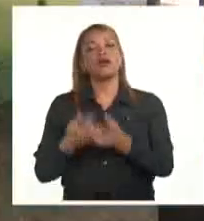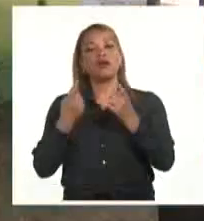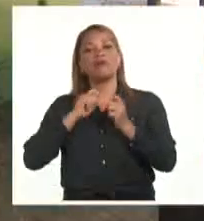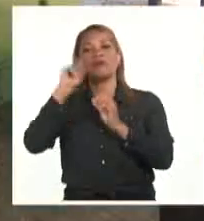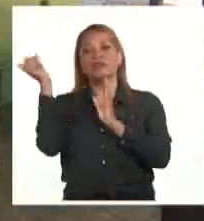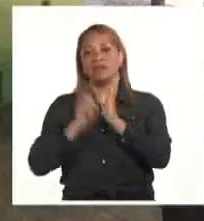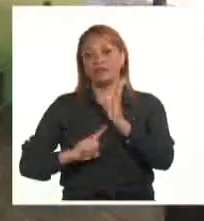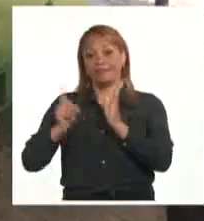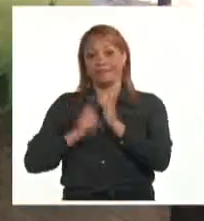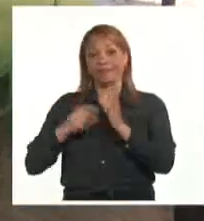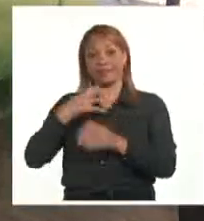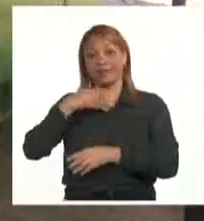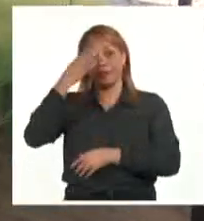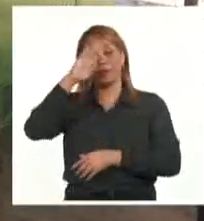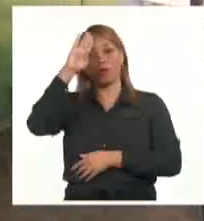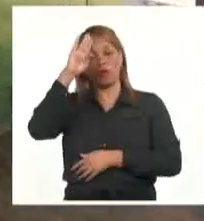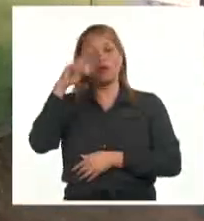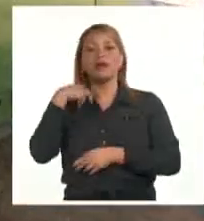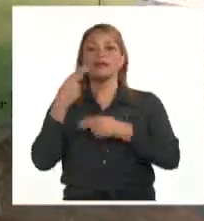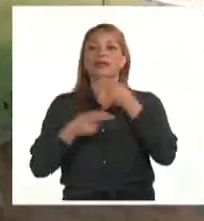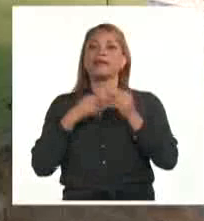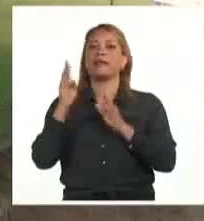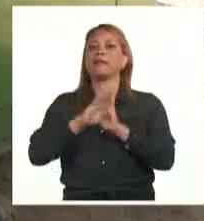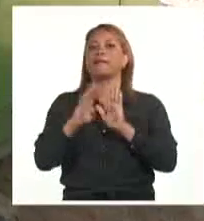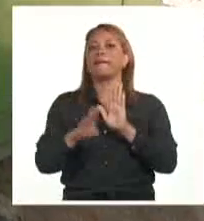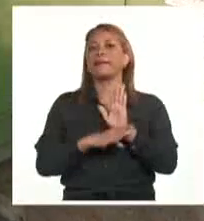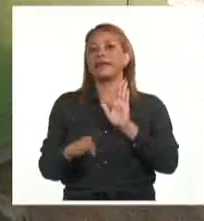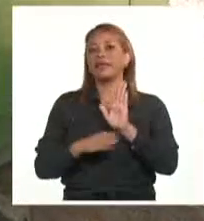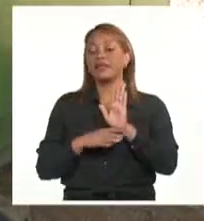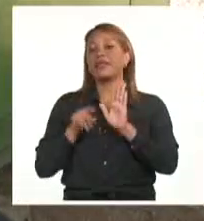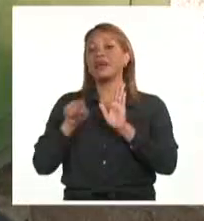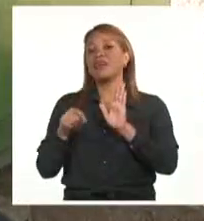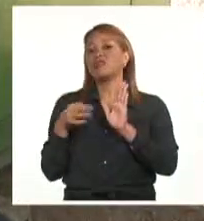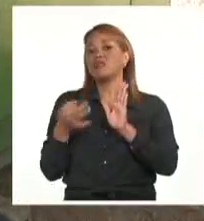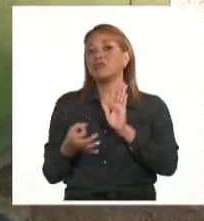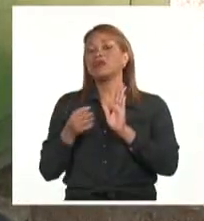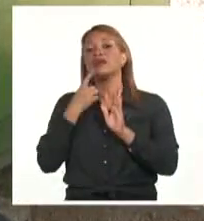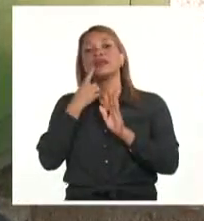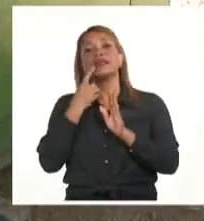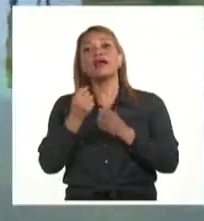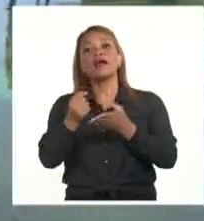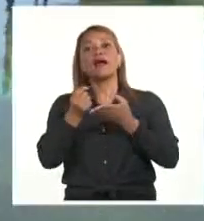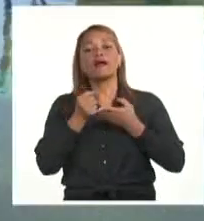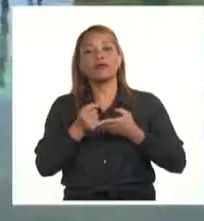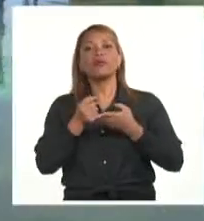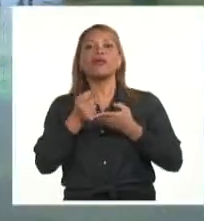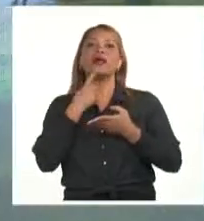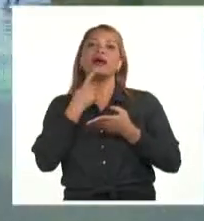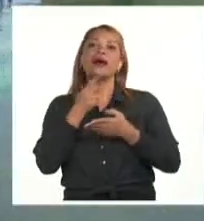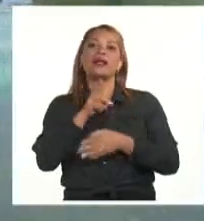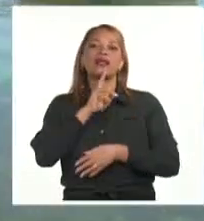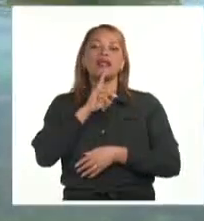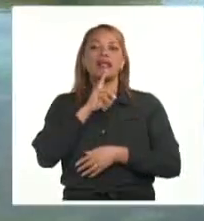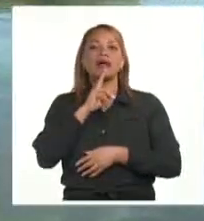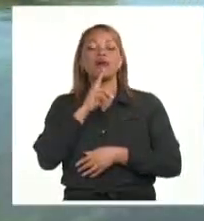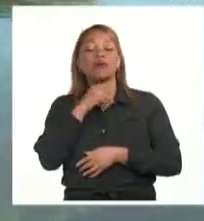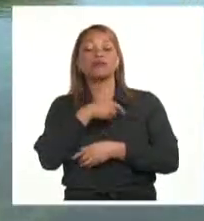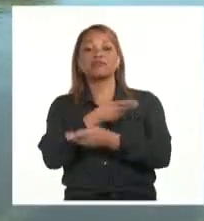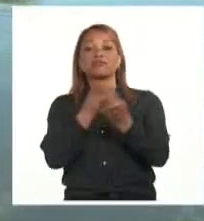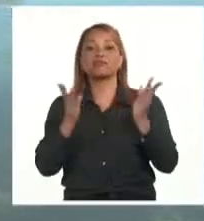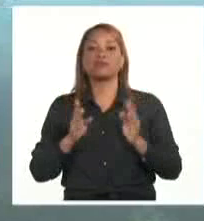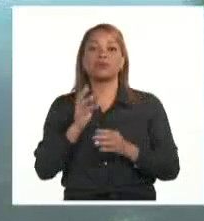el país, son implementadas medidas que atenúan el déficit en el abasto a la ciudad